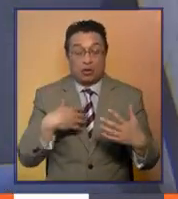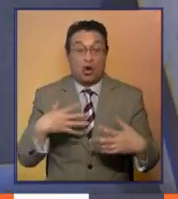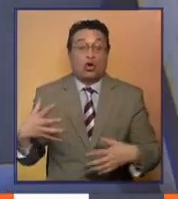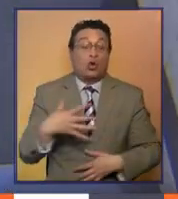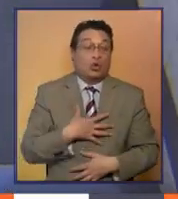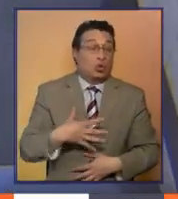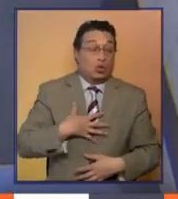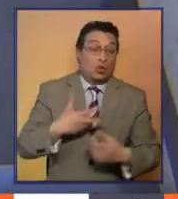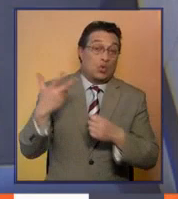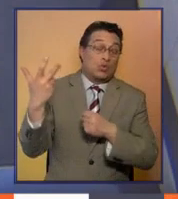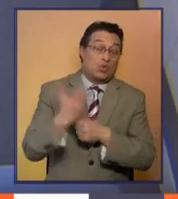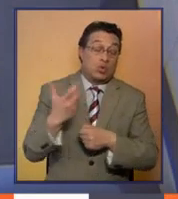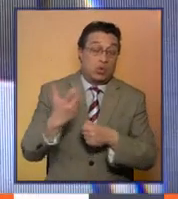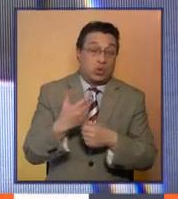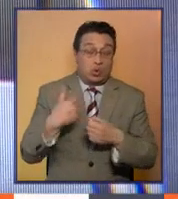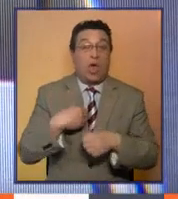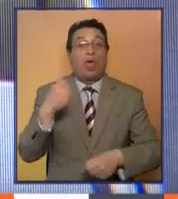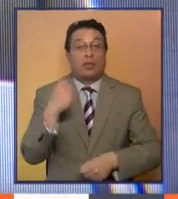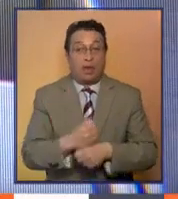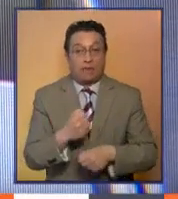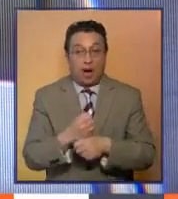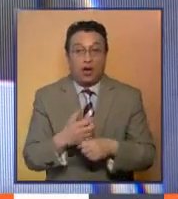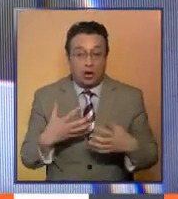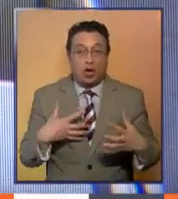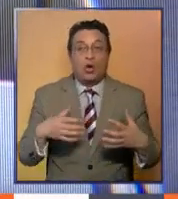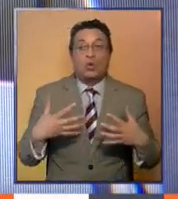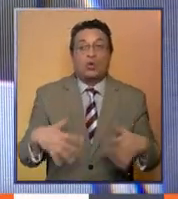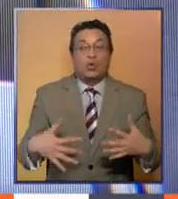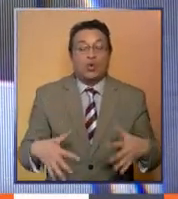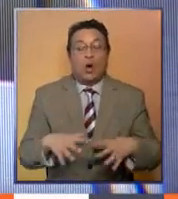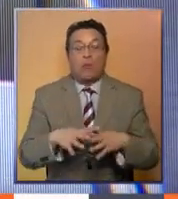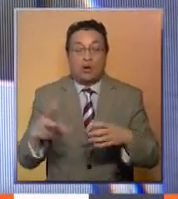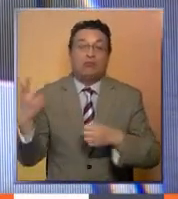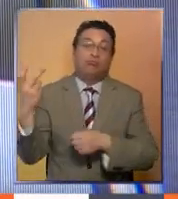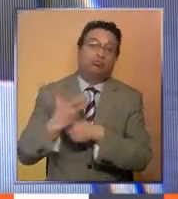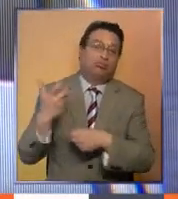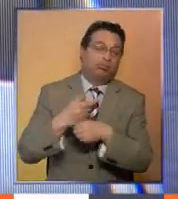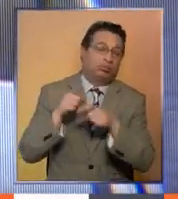violencia el trabajo ejercida principalmente por los asaltantes